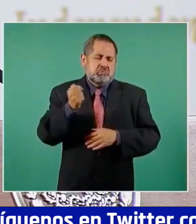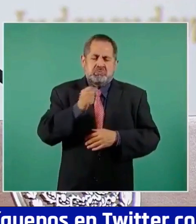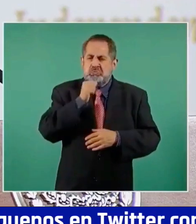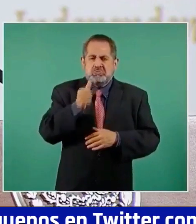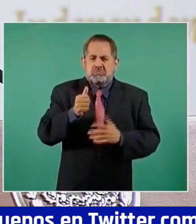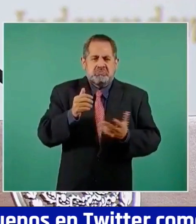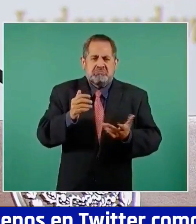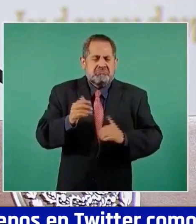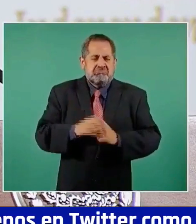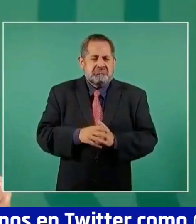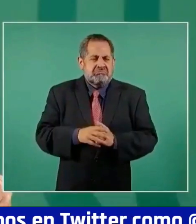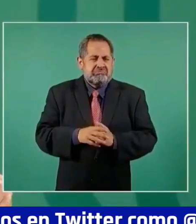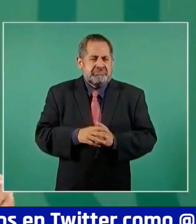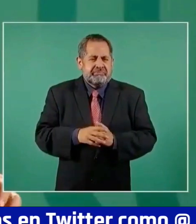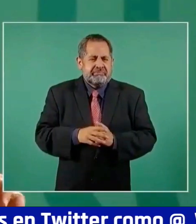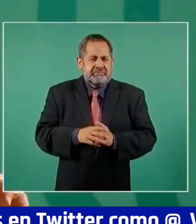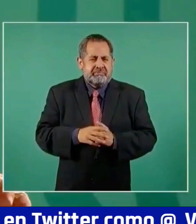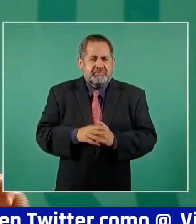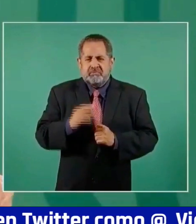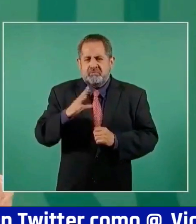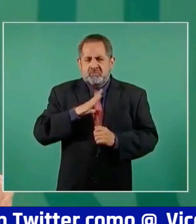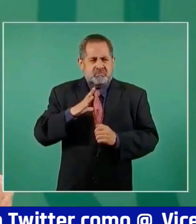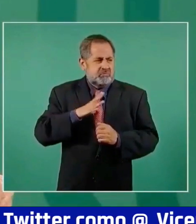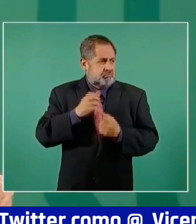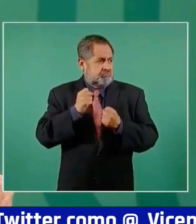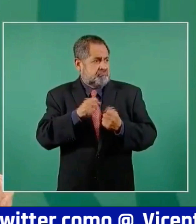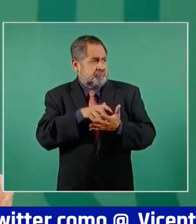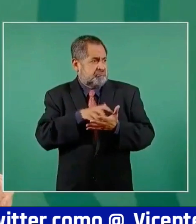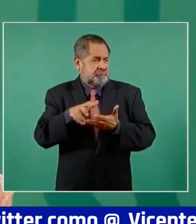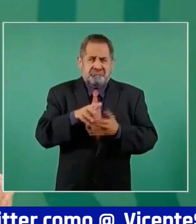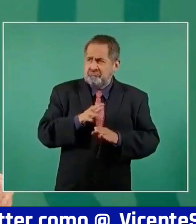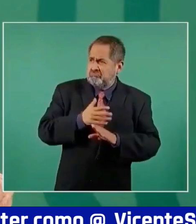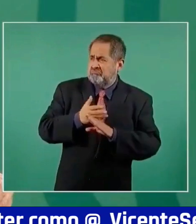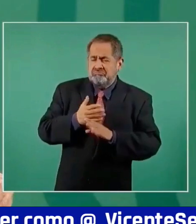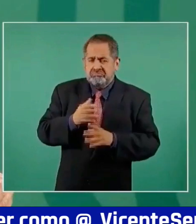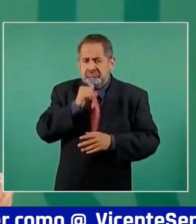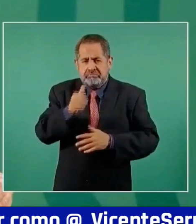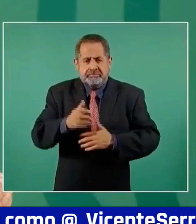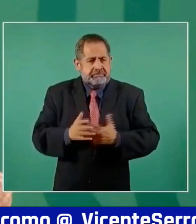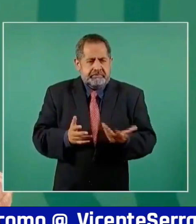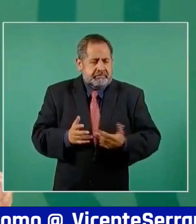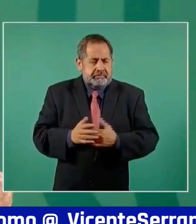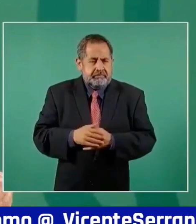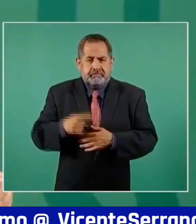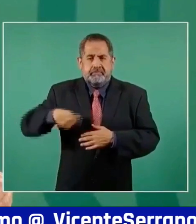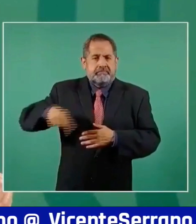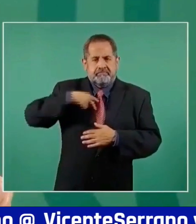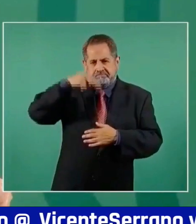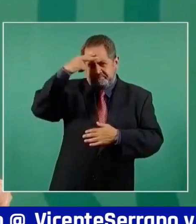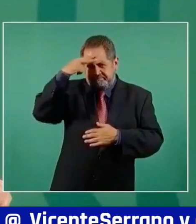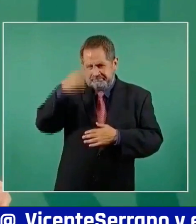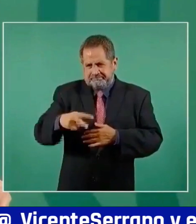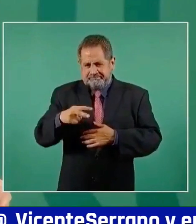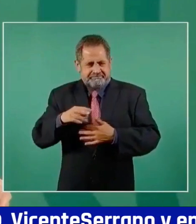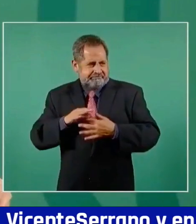Afortunadamente no han habido, y nosotros los mexicanos estamos viviendo